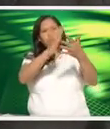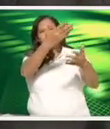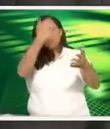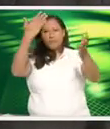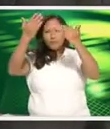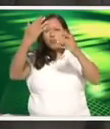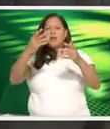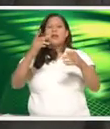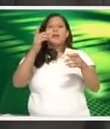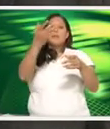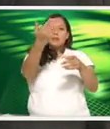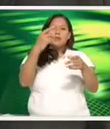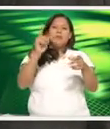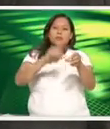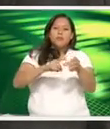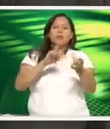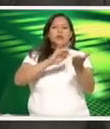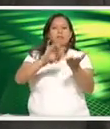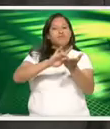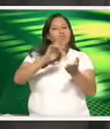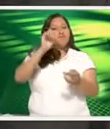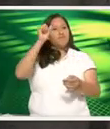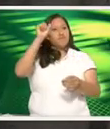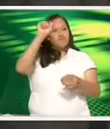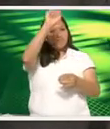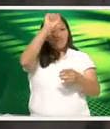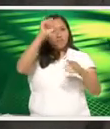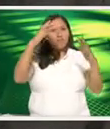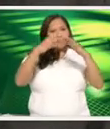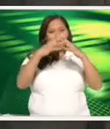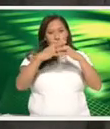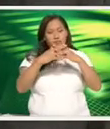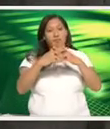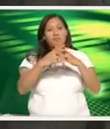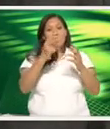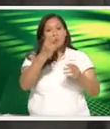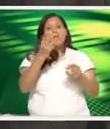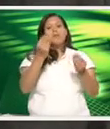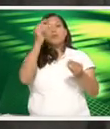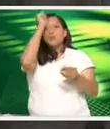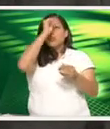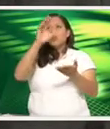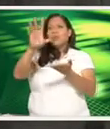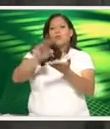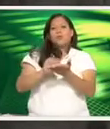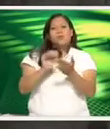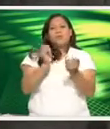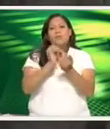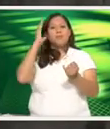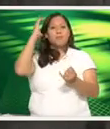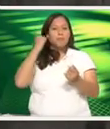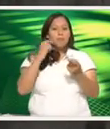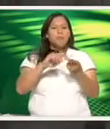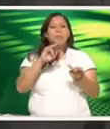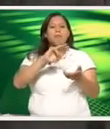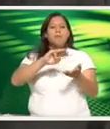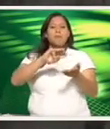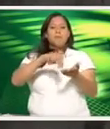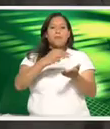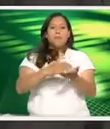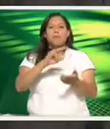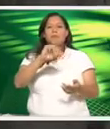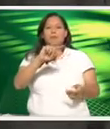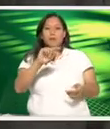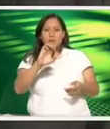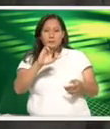que se unan a la lucha, y a partir de ahí muchos sacerdotes en México siguen el ejemplo, entre ellos Morelos o Matamoros, siguen el ejemplo de